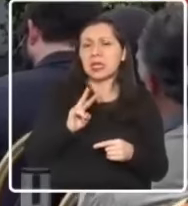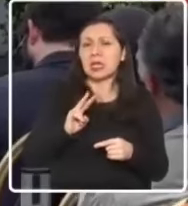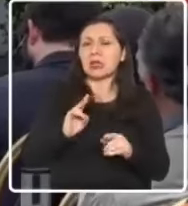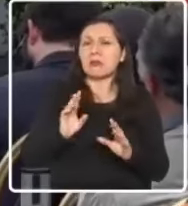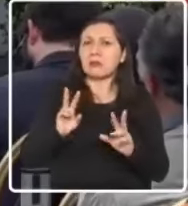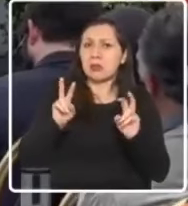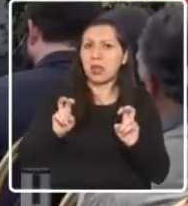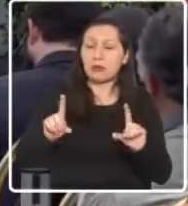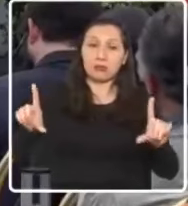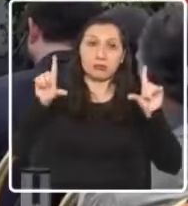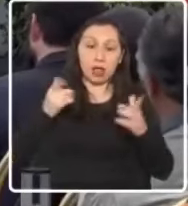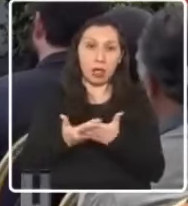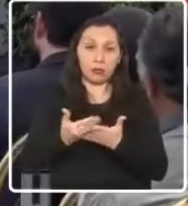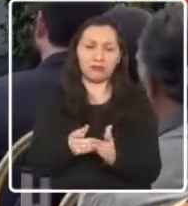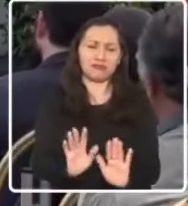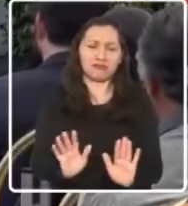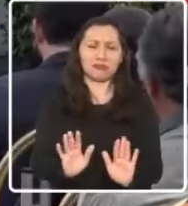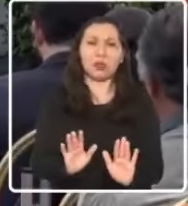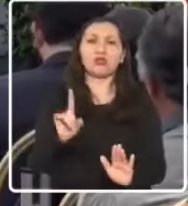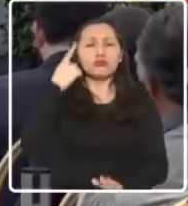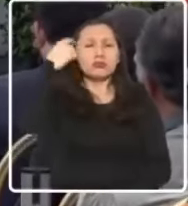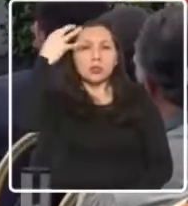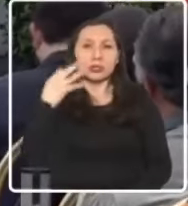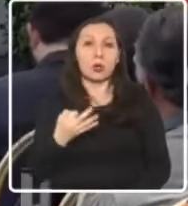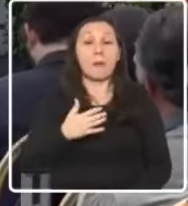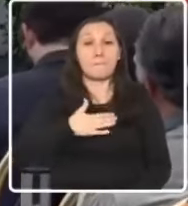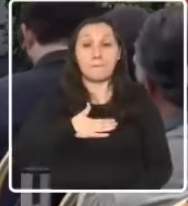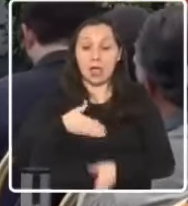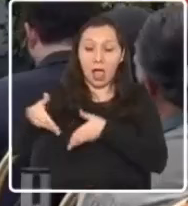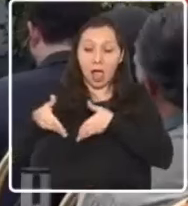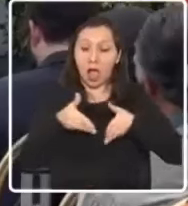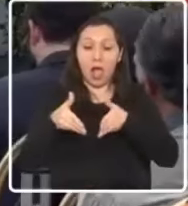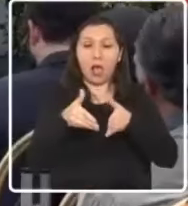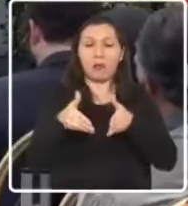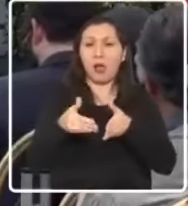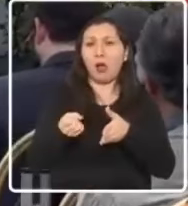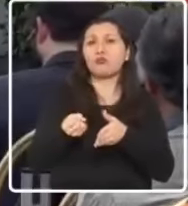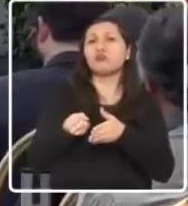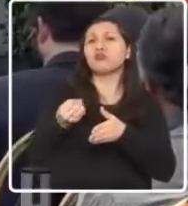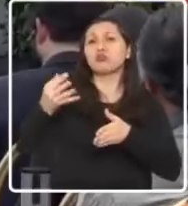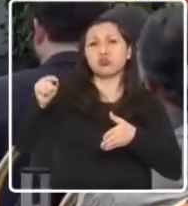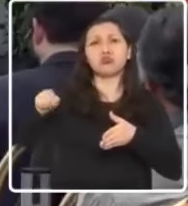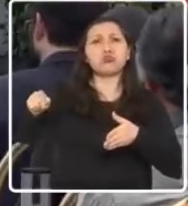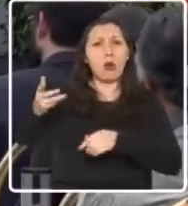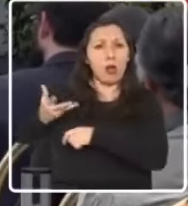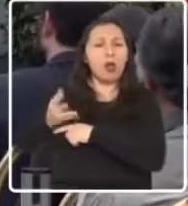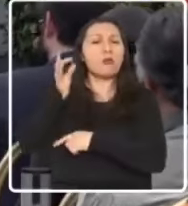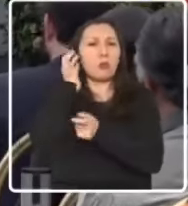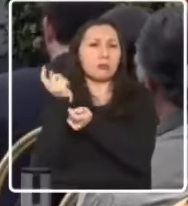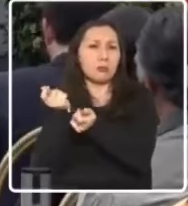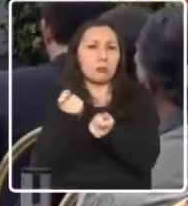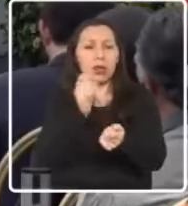asumir ningún protagonismo, sino con la convicción de que mi camino es el camino de muchísimas mujeres que